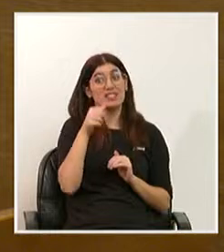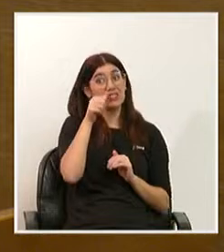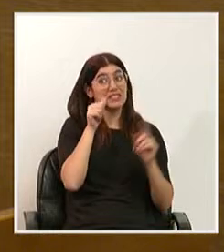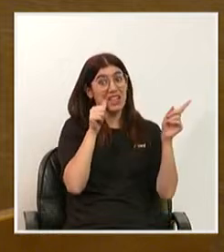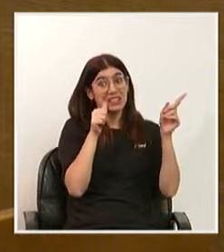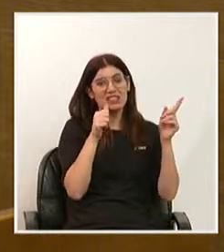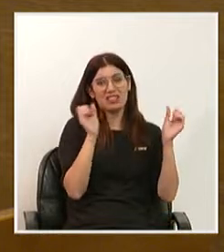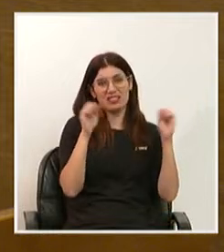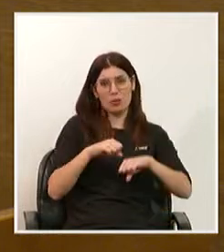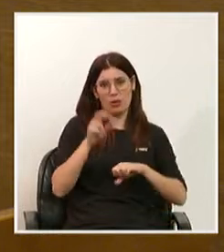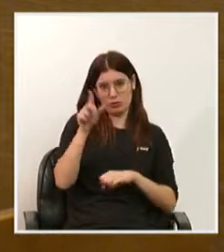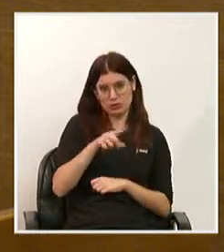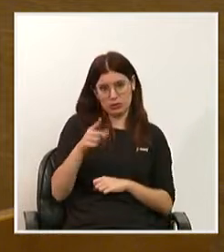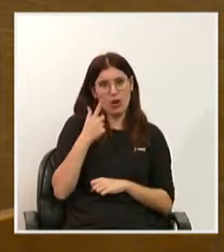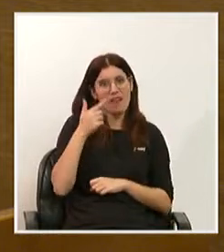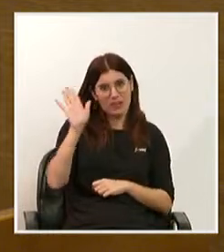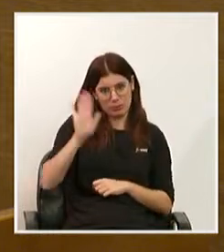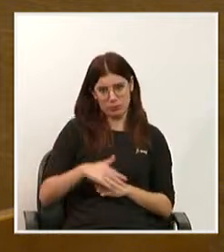veremos